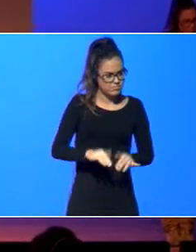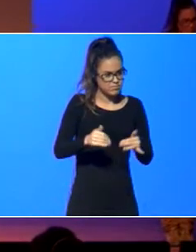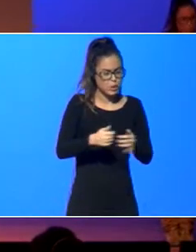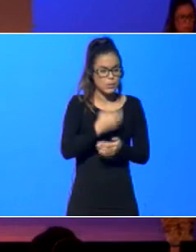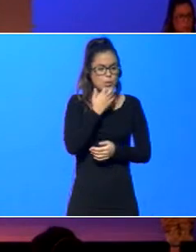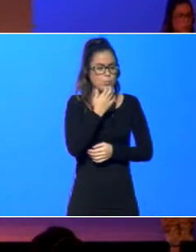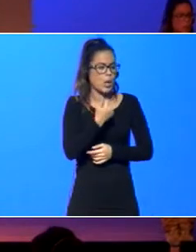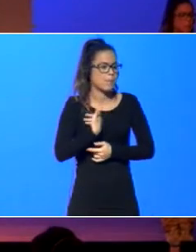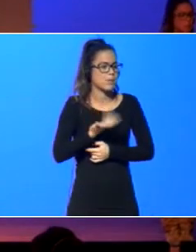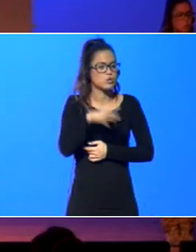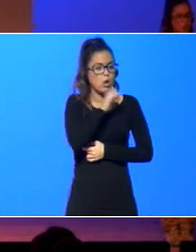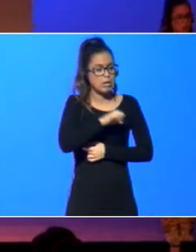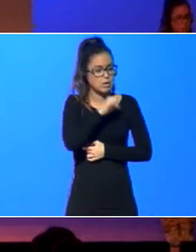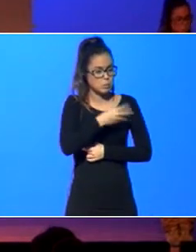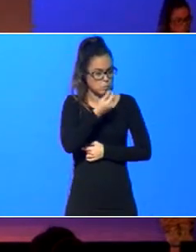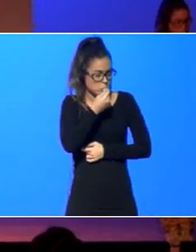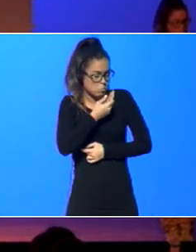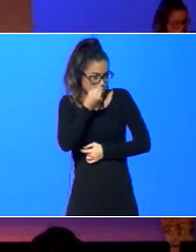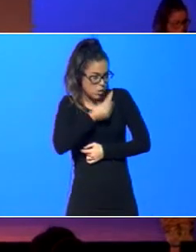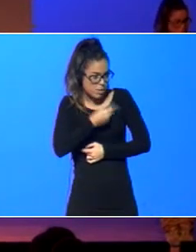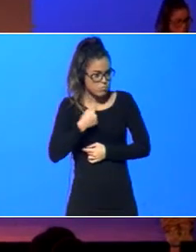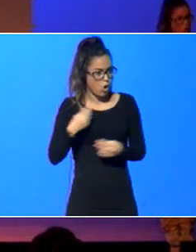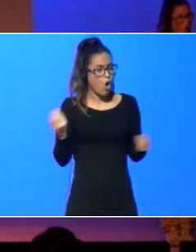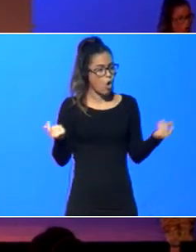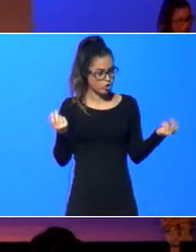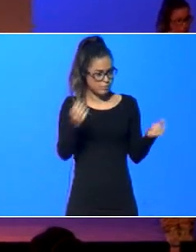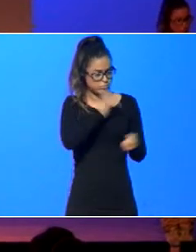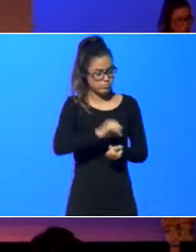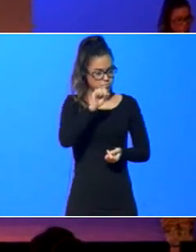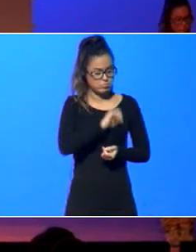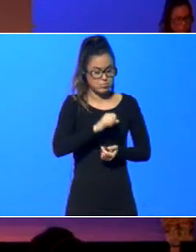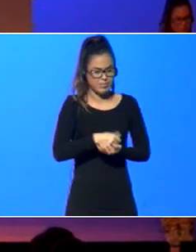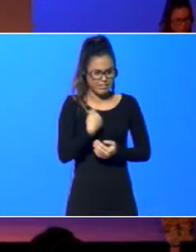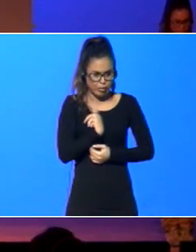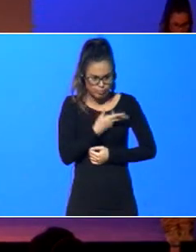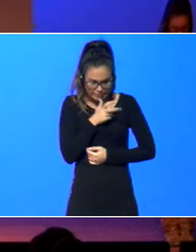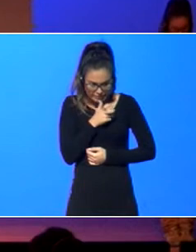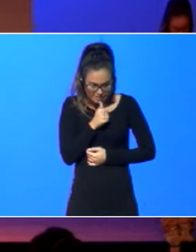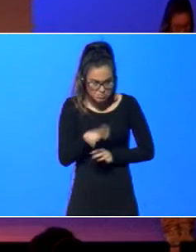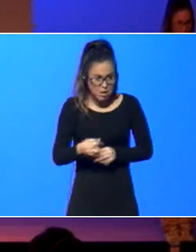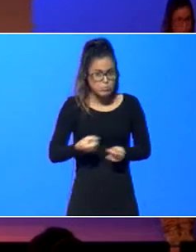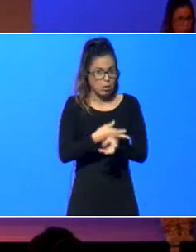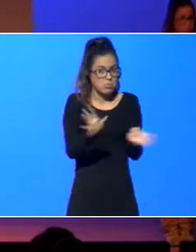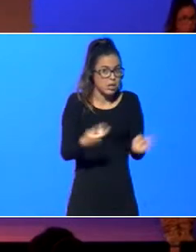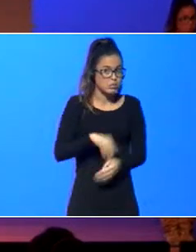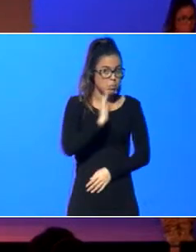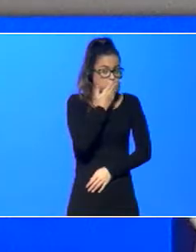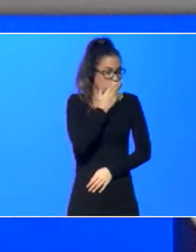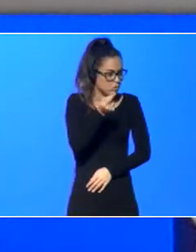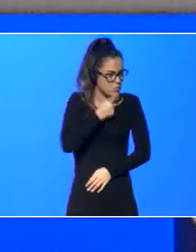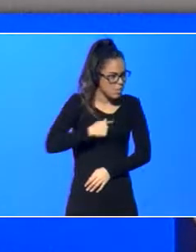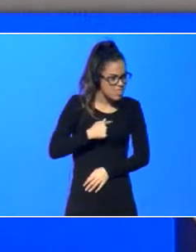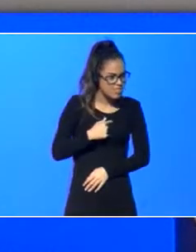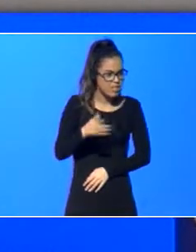pongo a cantar jotas, pues claro, no doy una. Pero claro, si nadie me dice que está fatal, pues seguiré cantando fatal, atormentando a